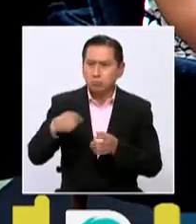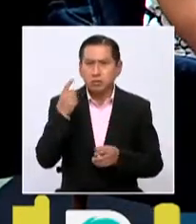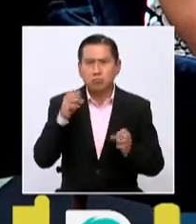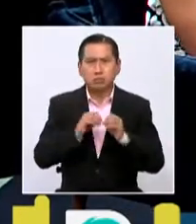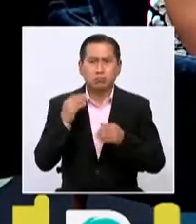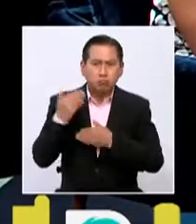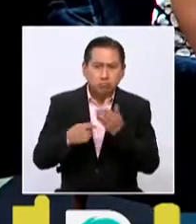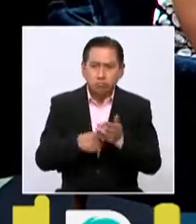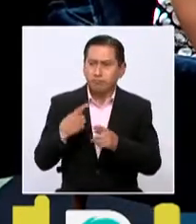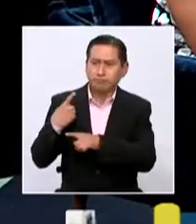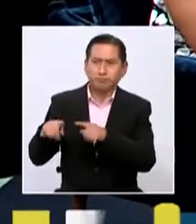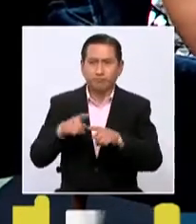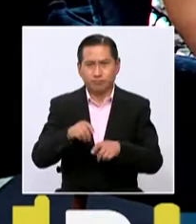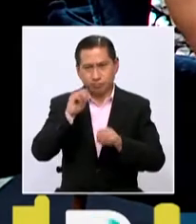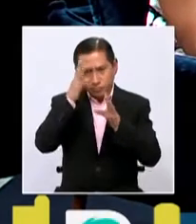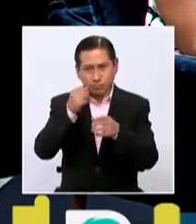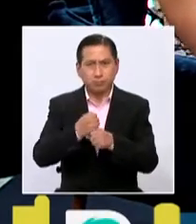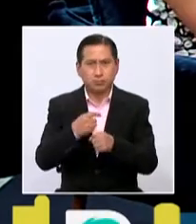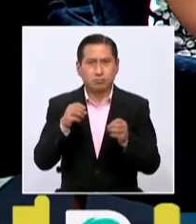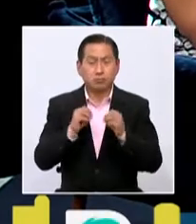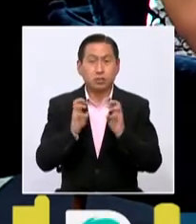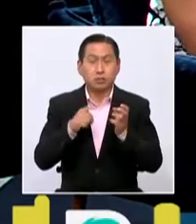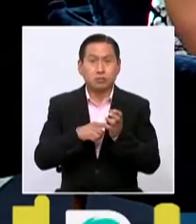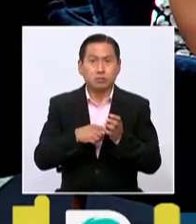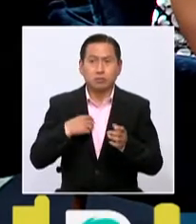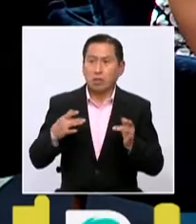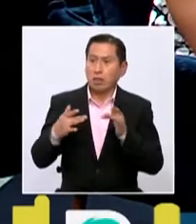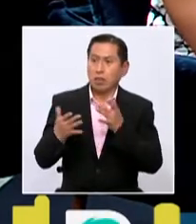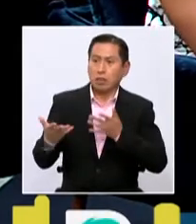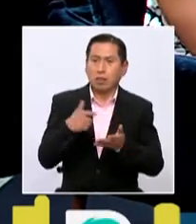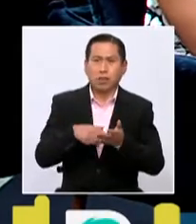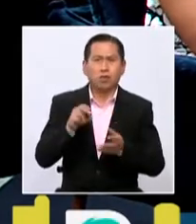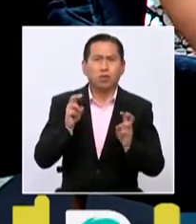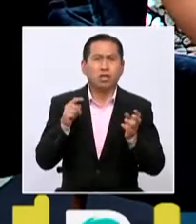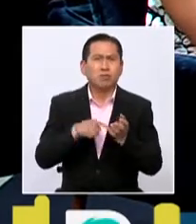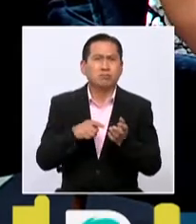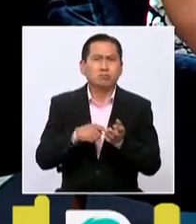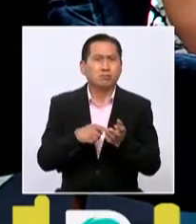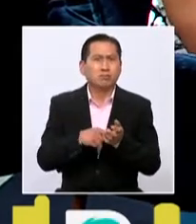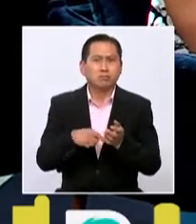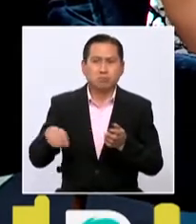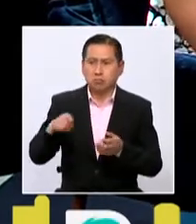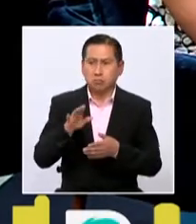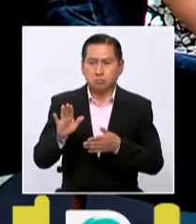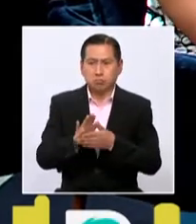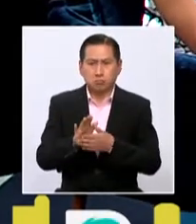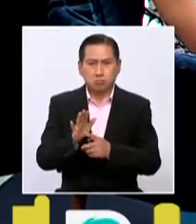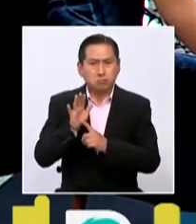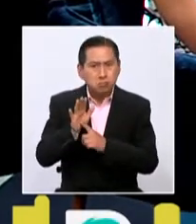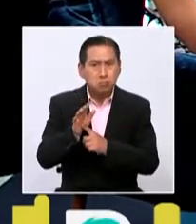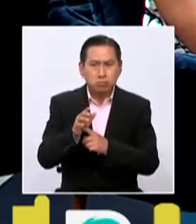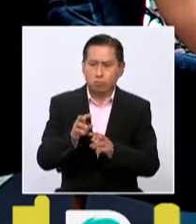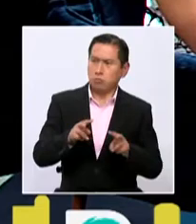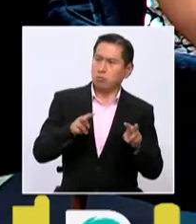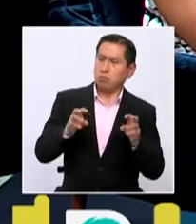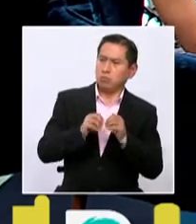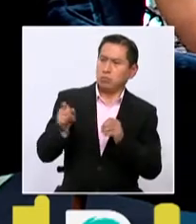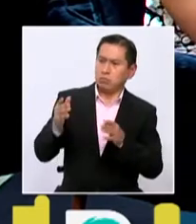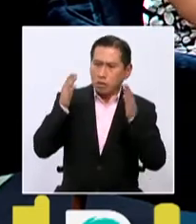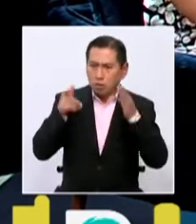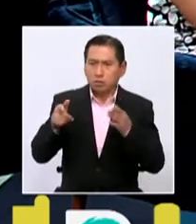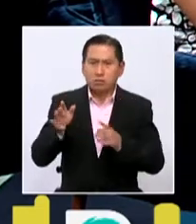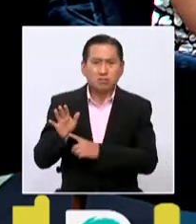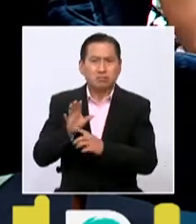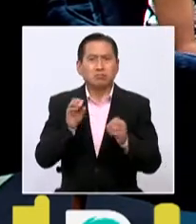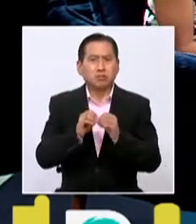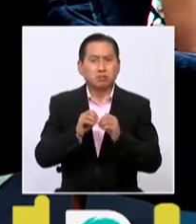los procesos creativos. No estamos muy relacionados, te digo sinceramente, con el ámbito de estas producciones que van más por la línea de lo